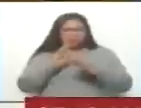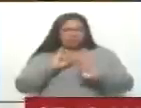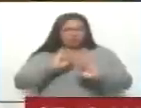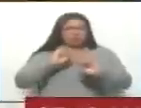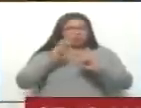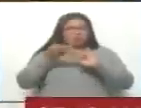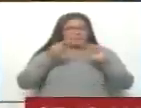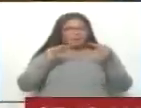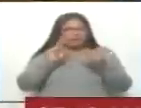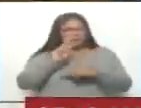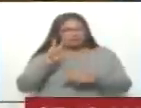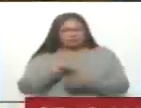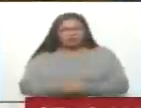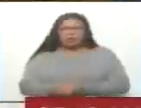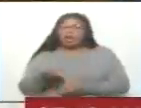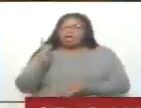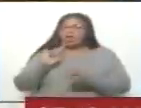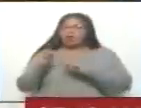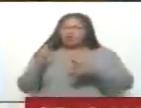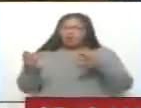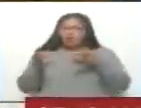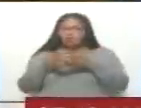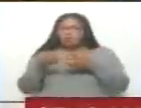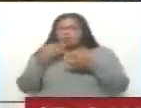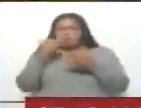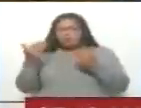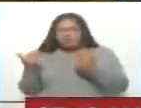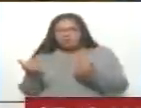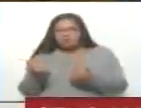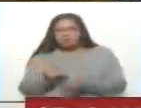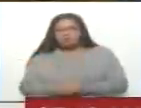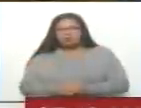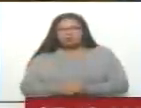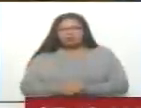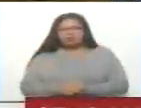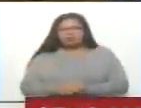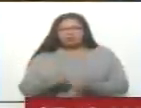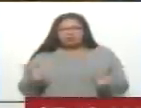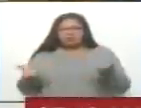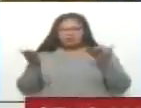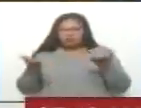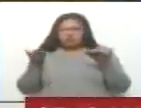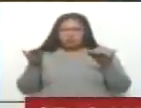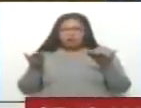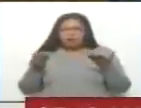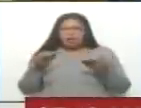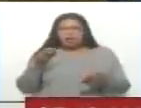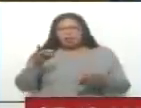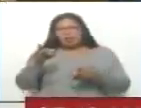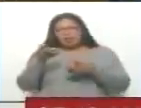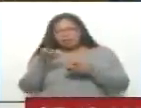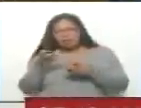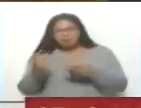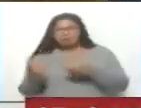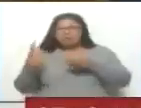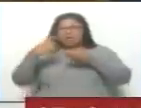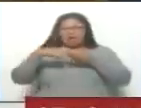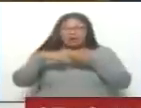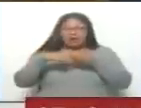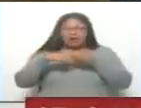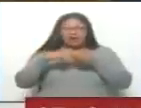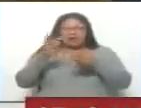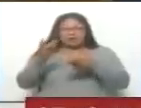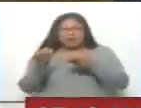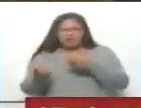algunos sectores que solicitan indexar el salario de los maestros, bien sea al petro o a una